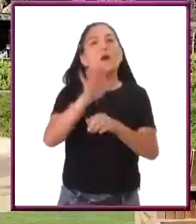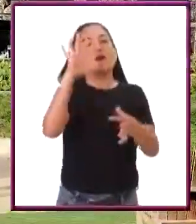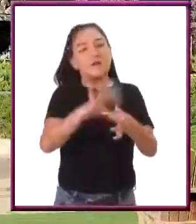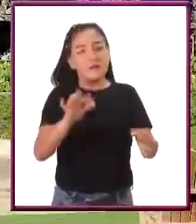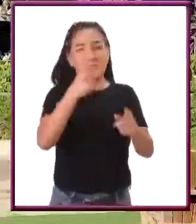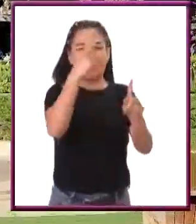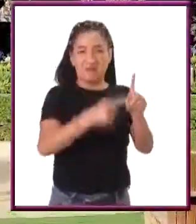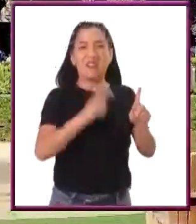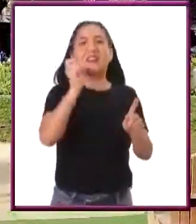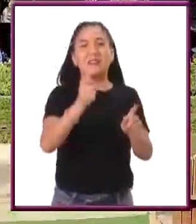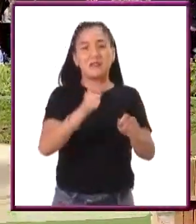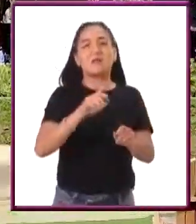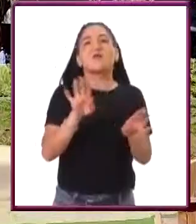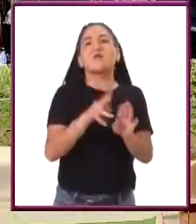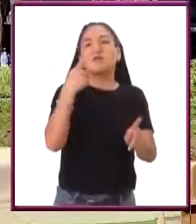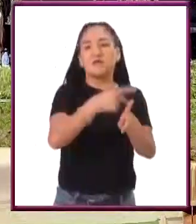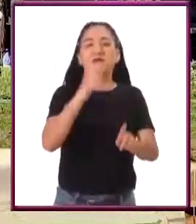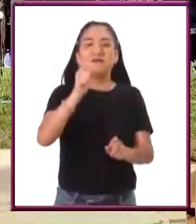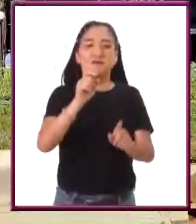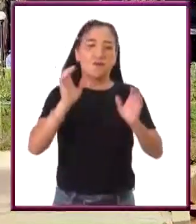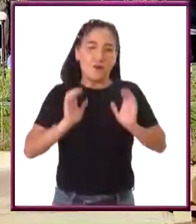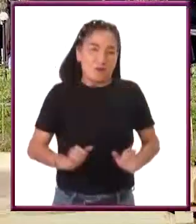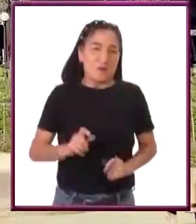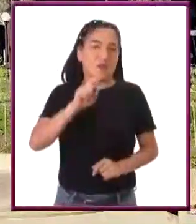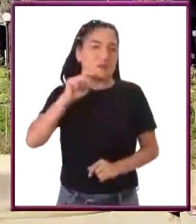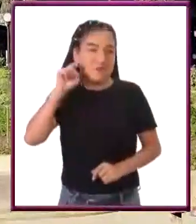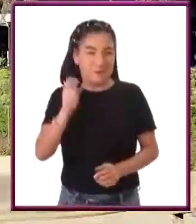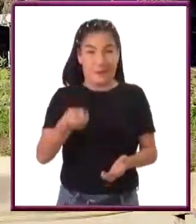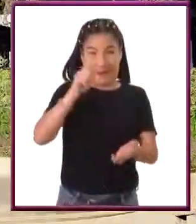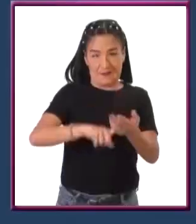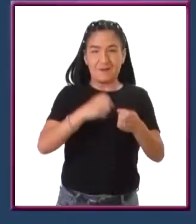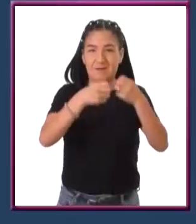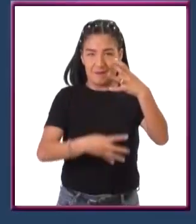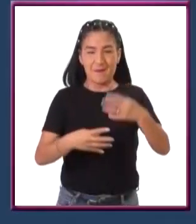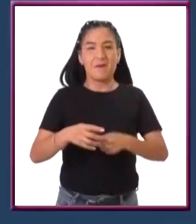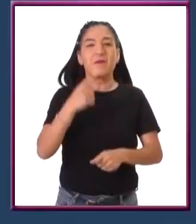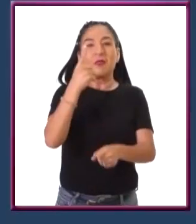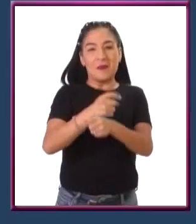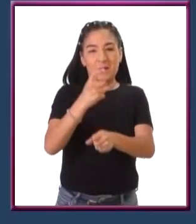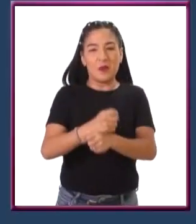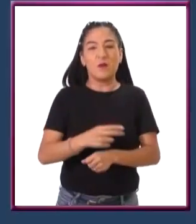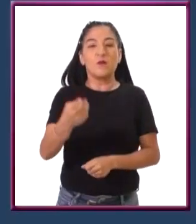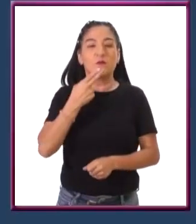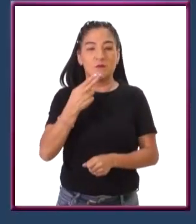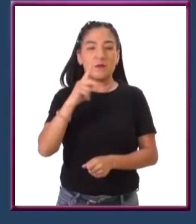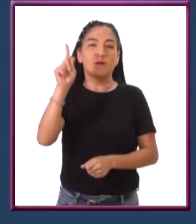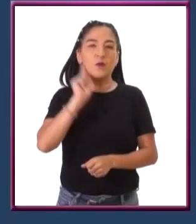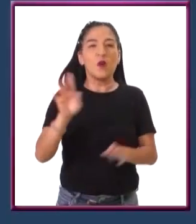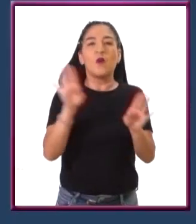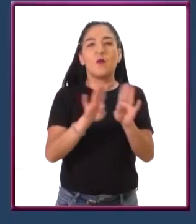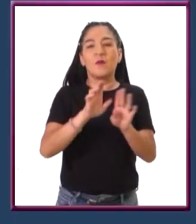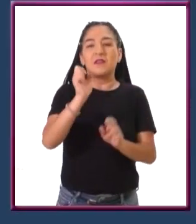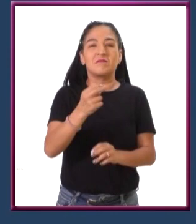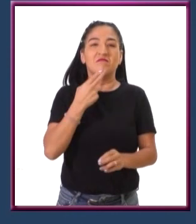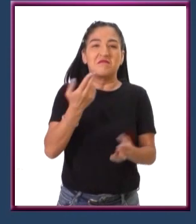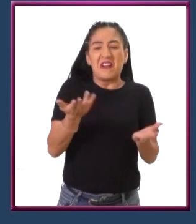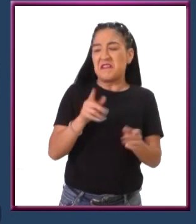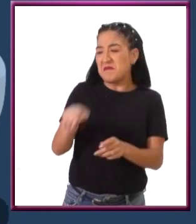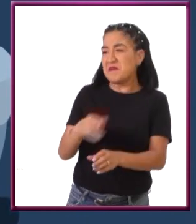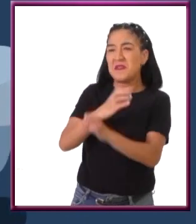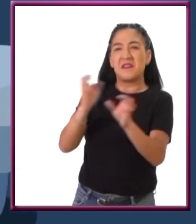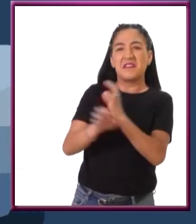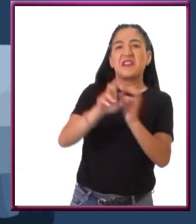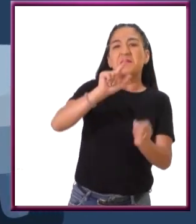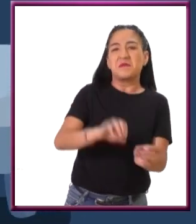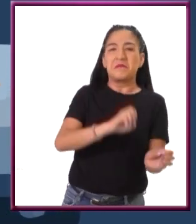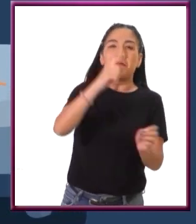rasgos específicos de la cosificación sexual, entre los que se encuentran: 1. Usar a las mujeres como herramientas